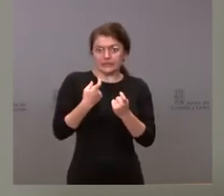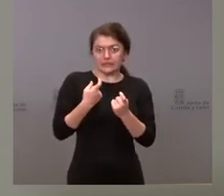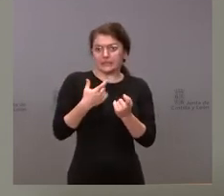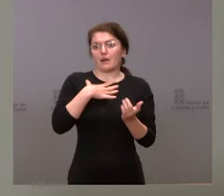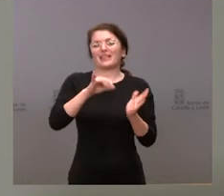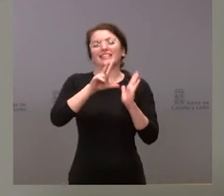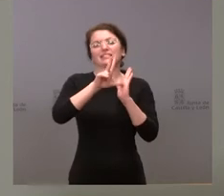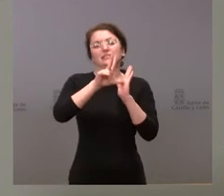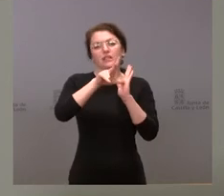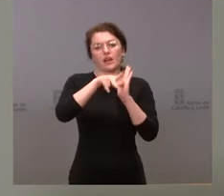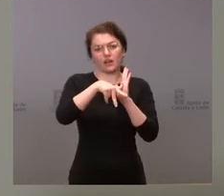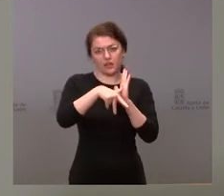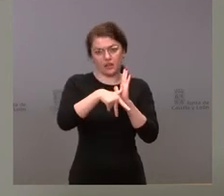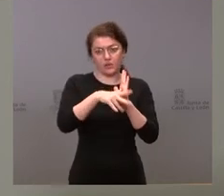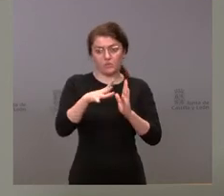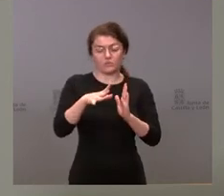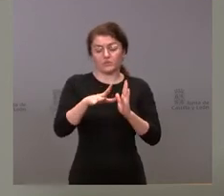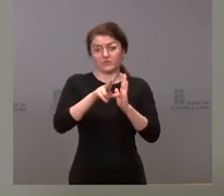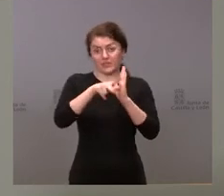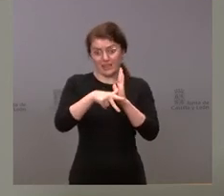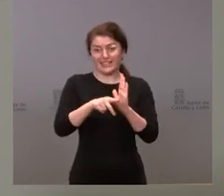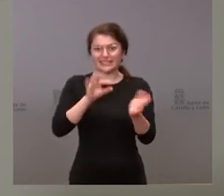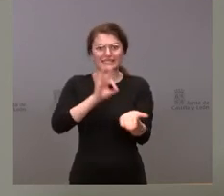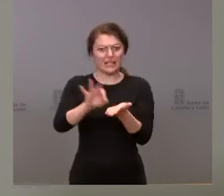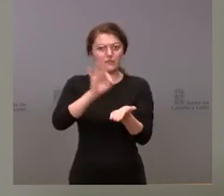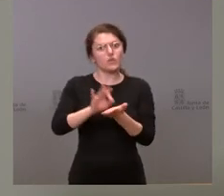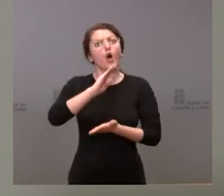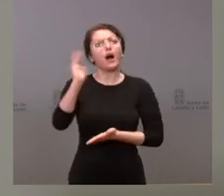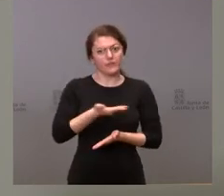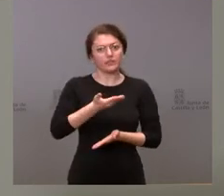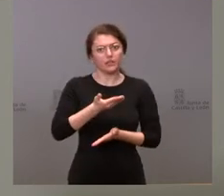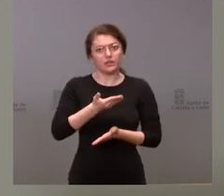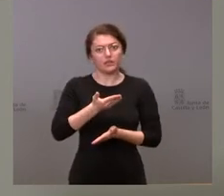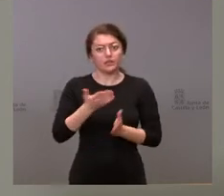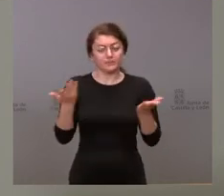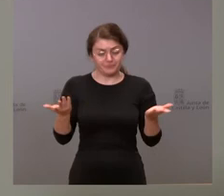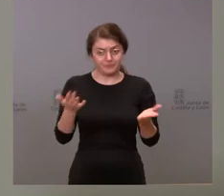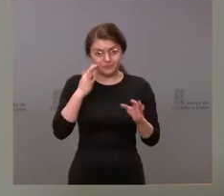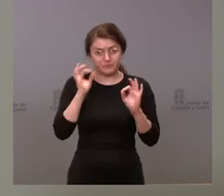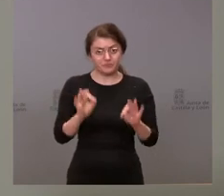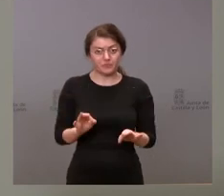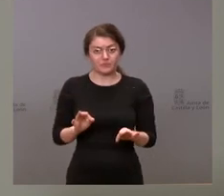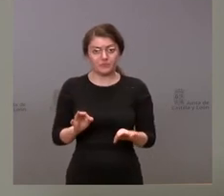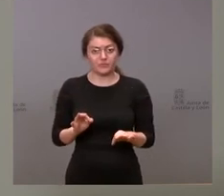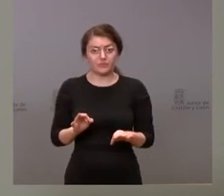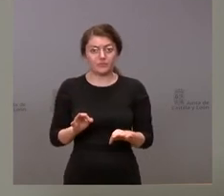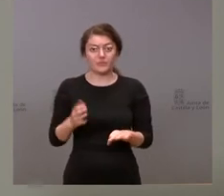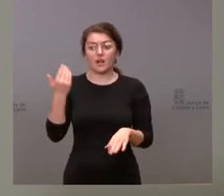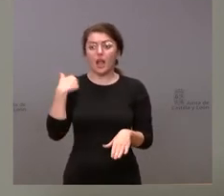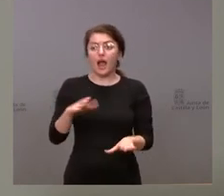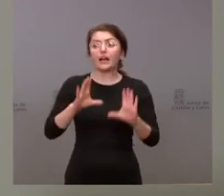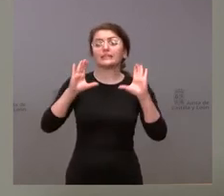afectarnos en cuanto a la prestación del servicio de hospitalización y evidentemente en ese ánimo pues nos hemos reunido con ellos con el fin